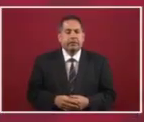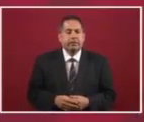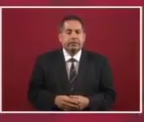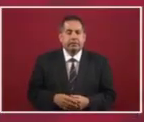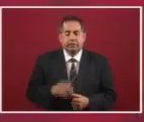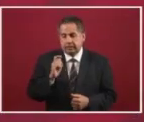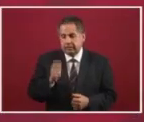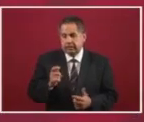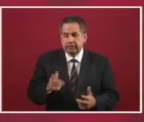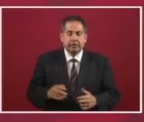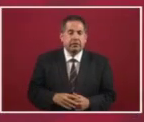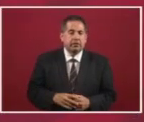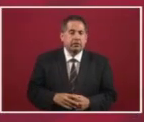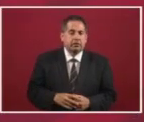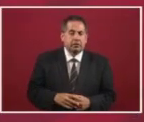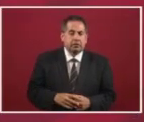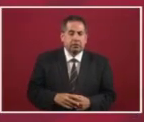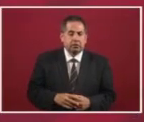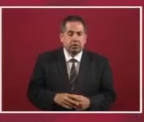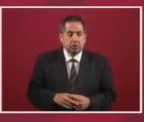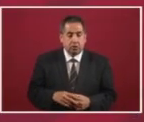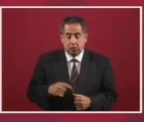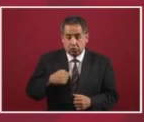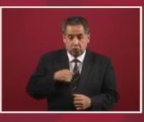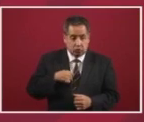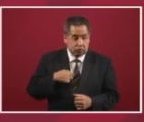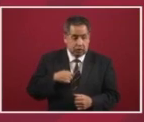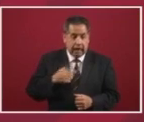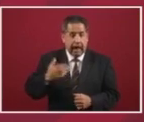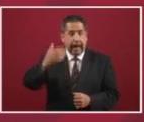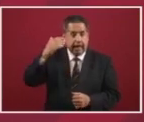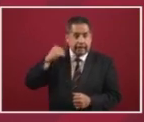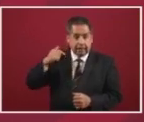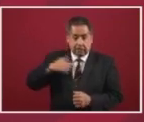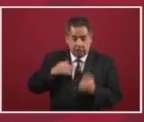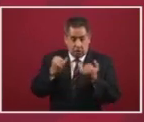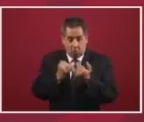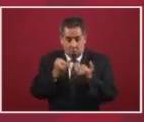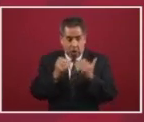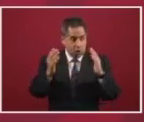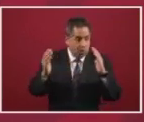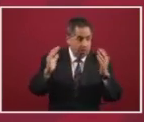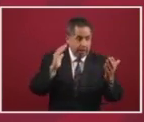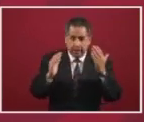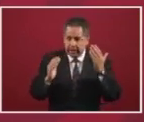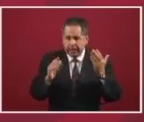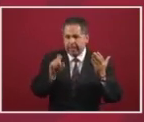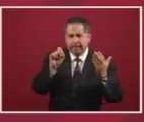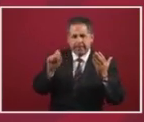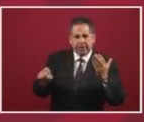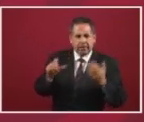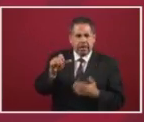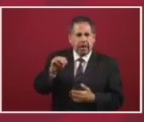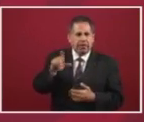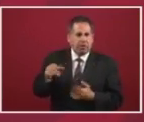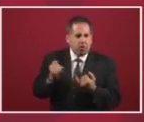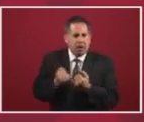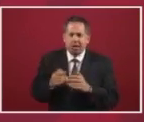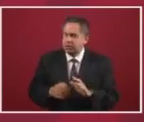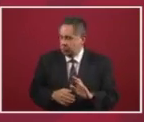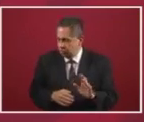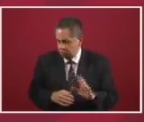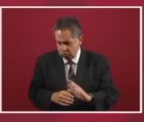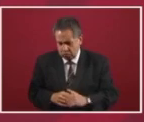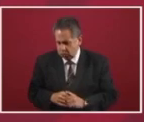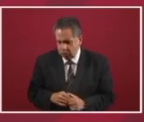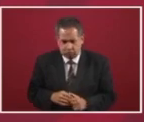que no nos comparen. Hay una